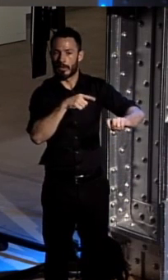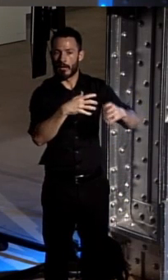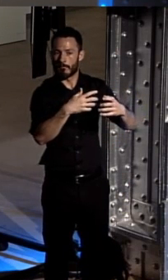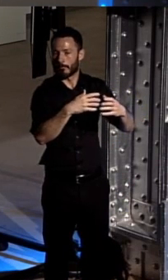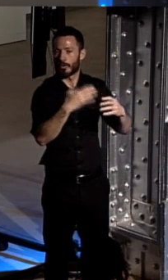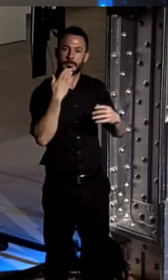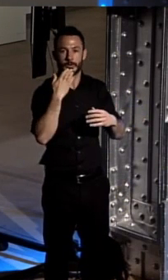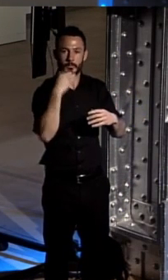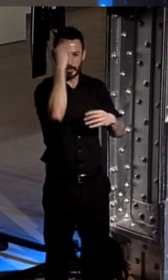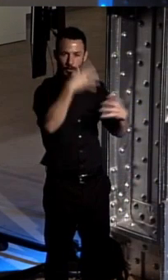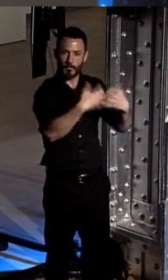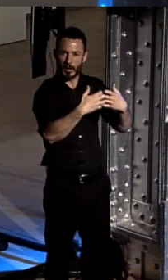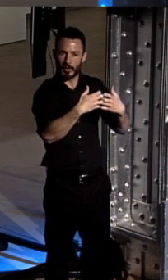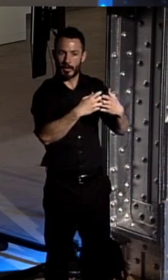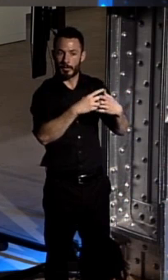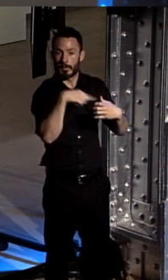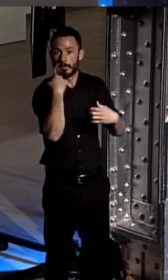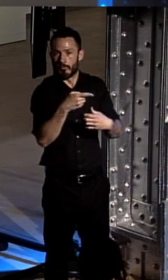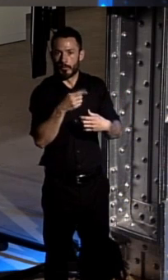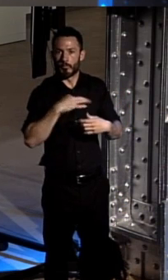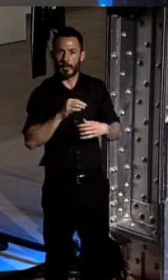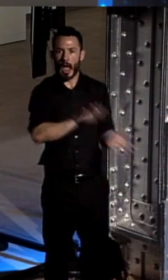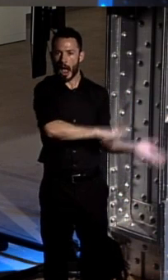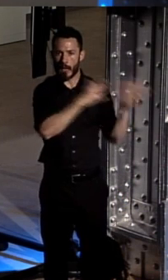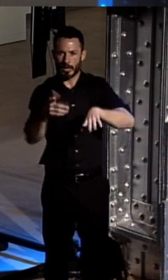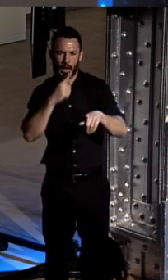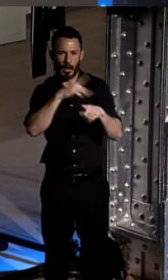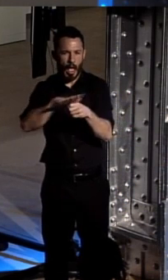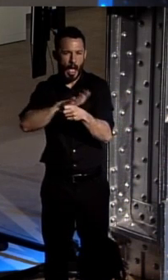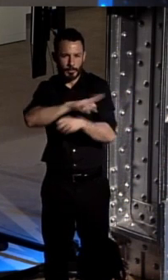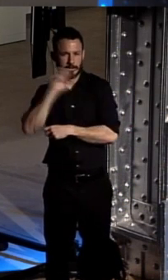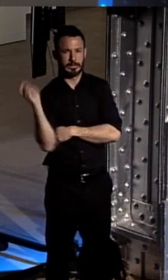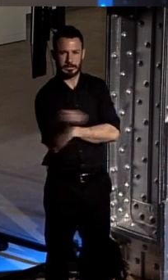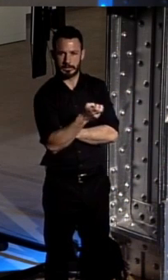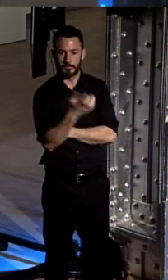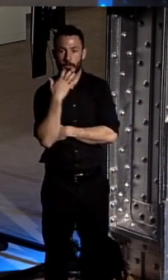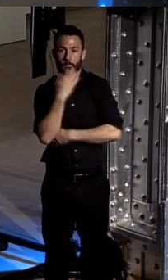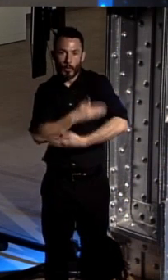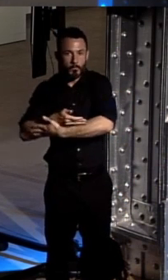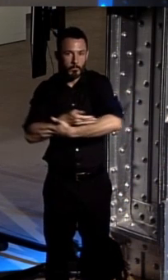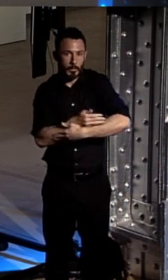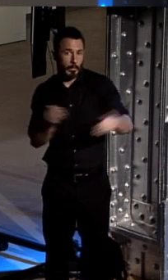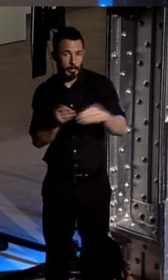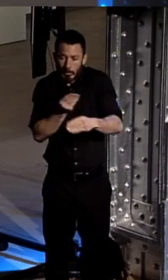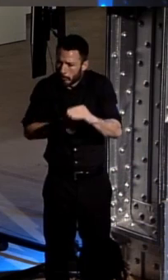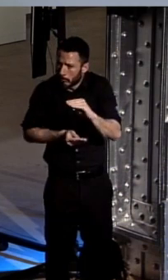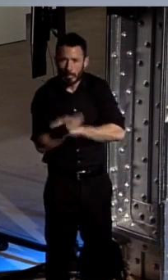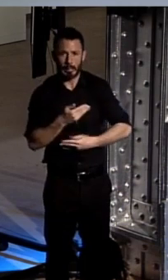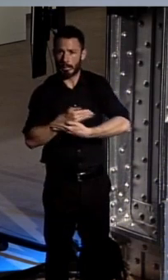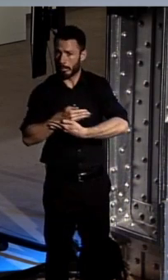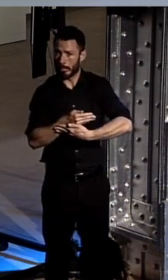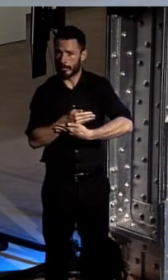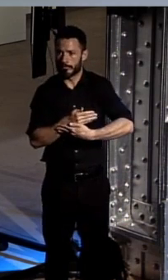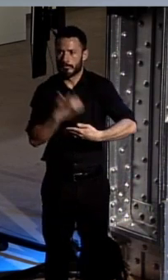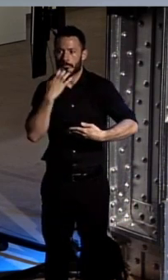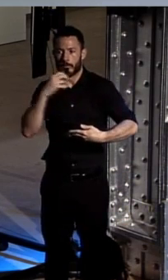del pensamiento, se puede extender a un montón de dominios. Nosotros lo hemos hecho para estudiar el pensamiento de los bebés más pequeños, recién nacidos. Cualquier